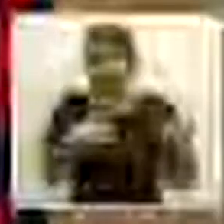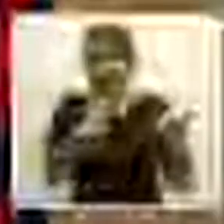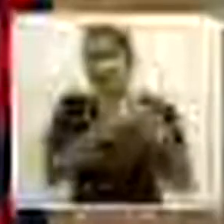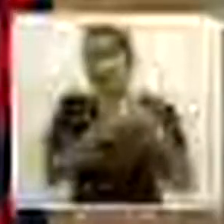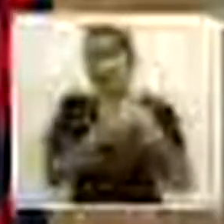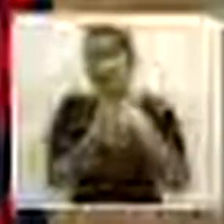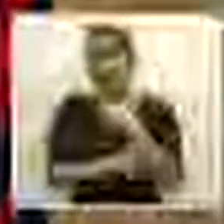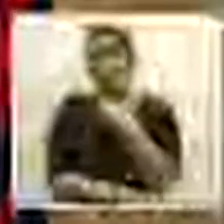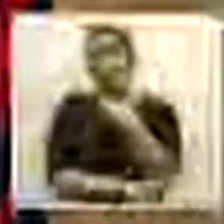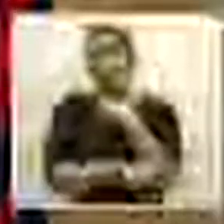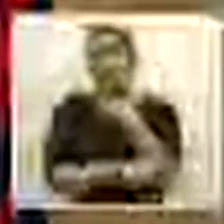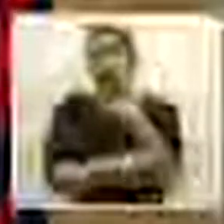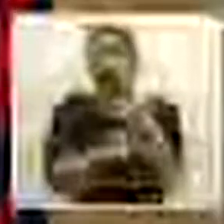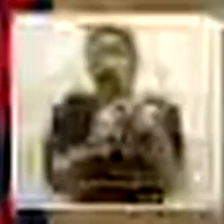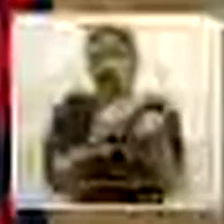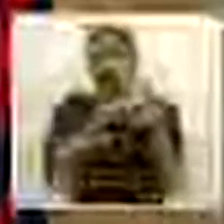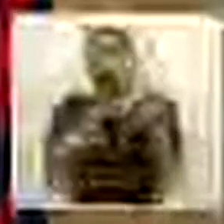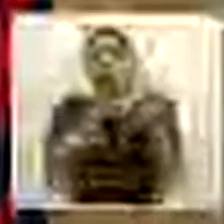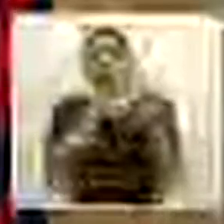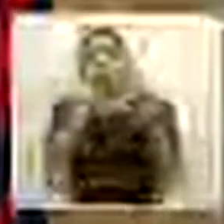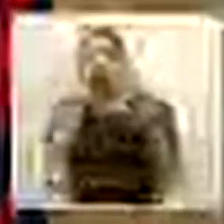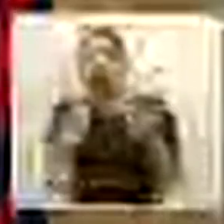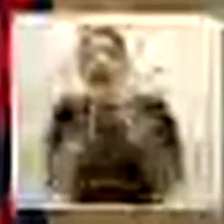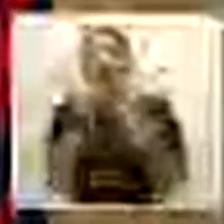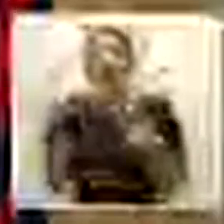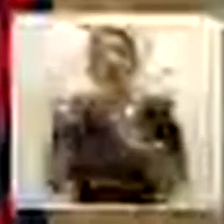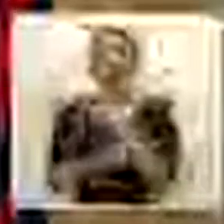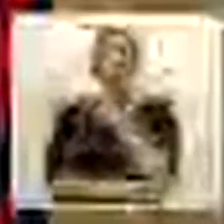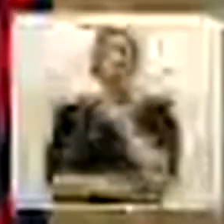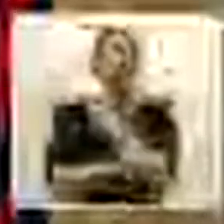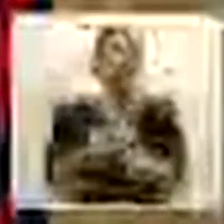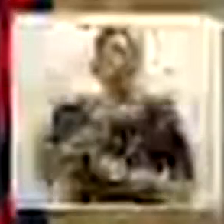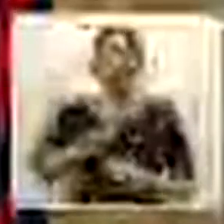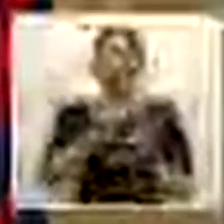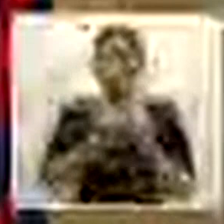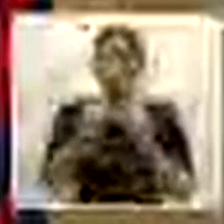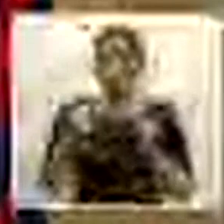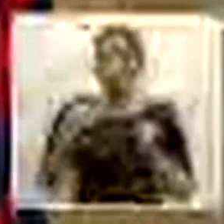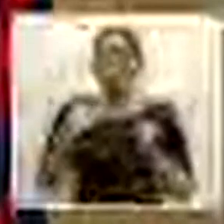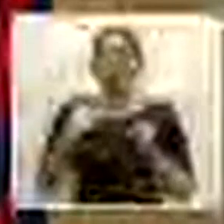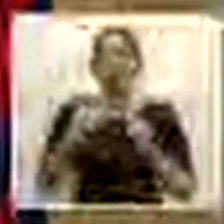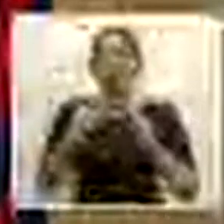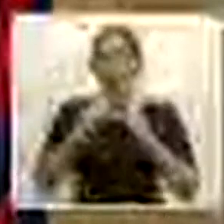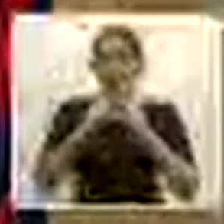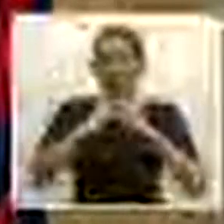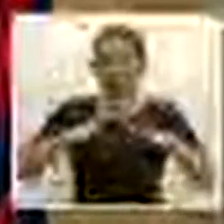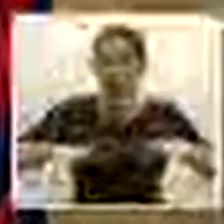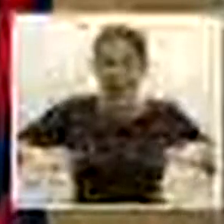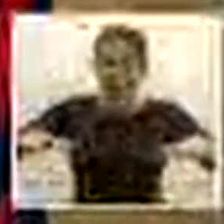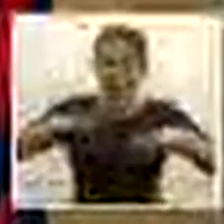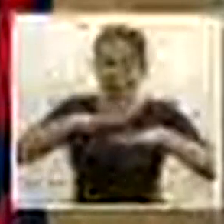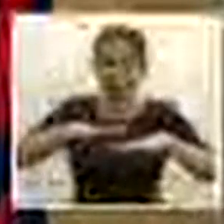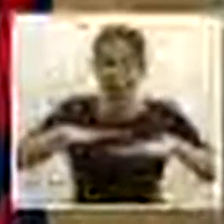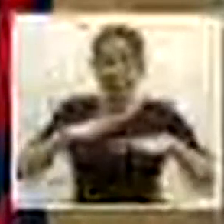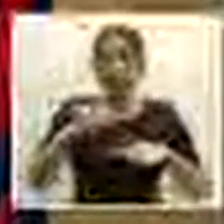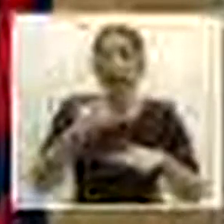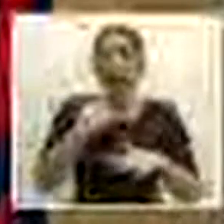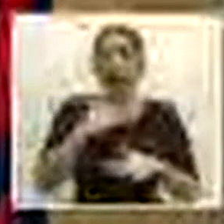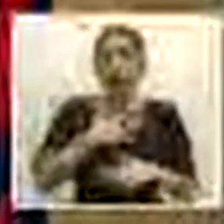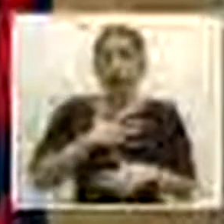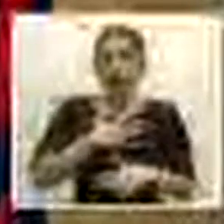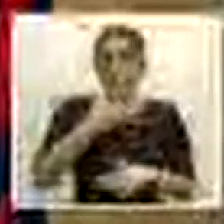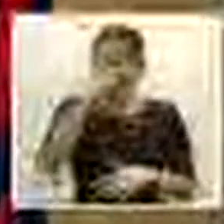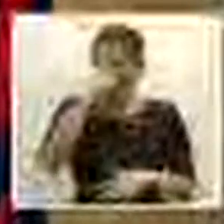imponen como país debido a que cada país es sui generis, tiene su vecindario, tiene su